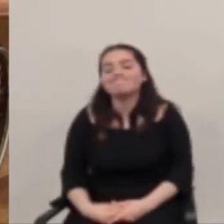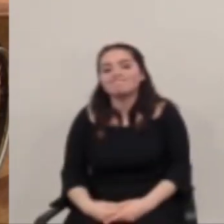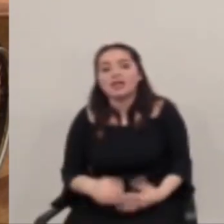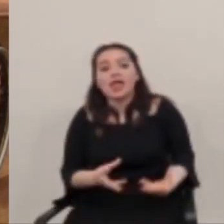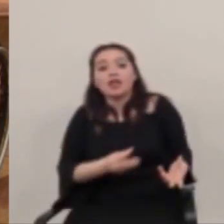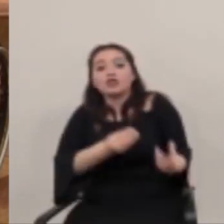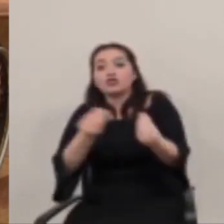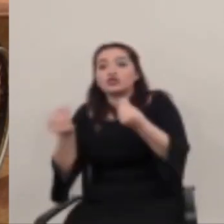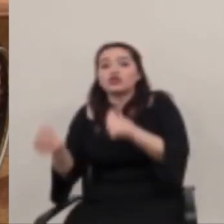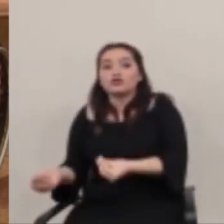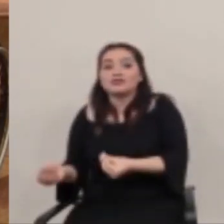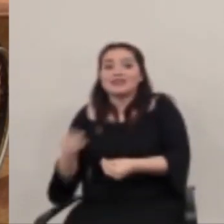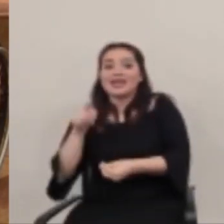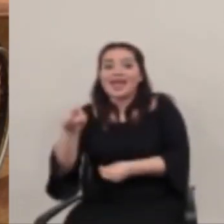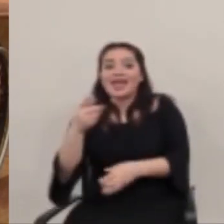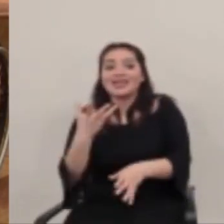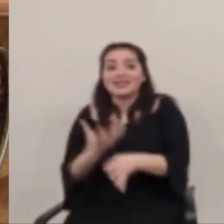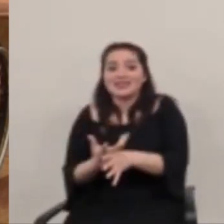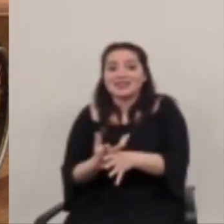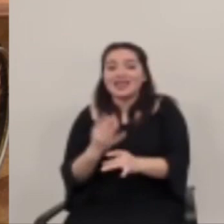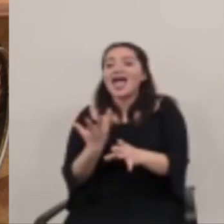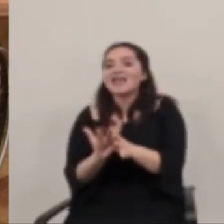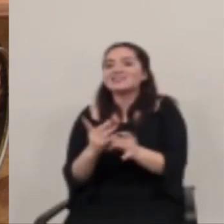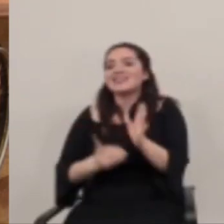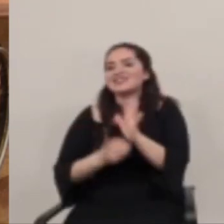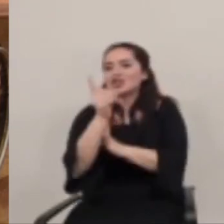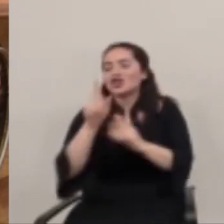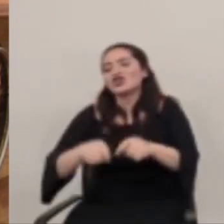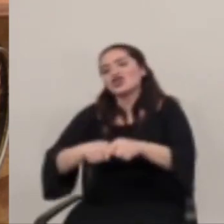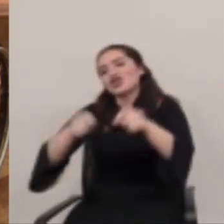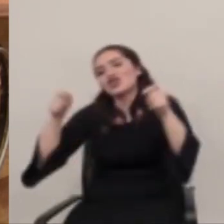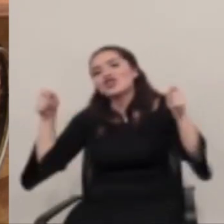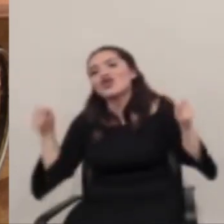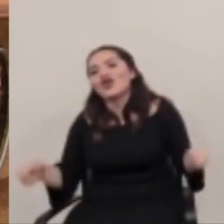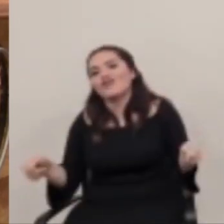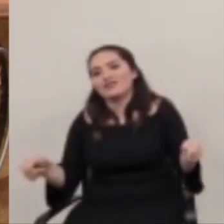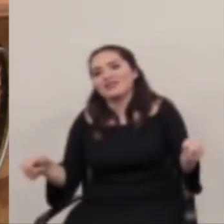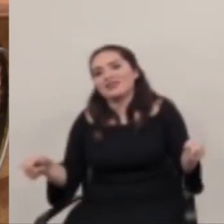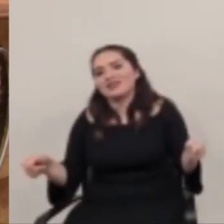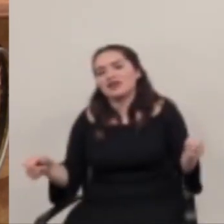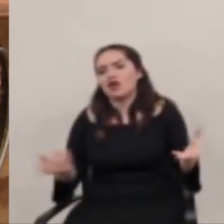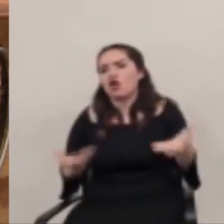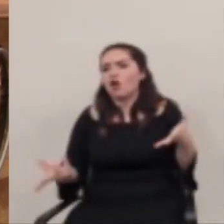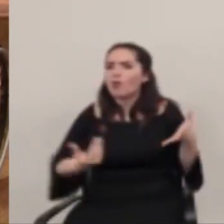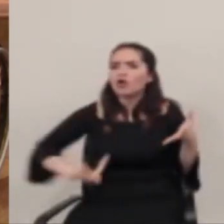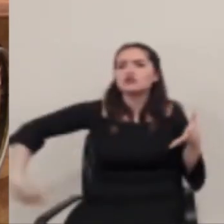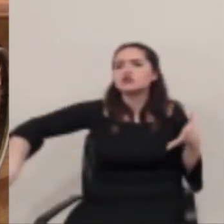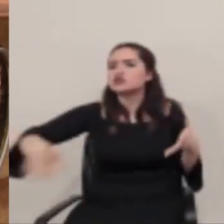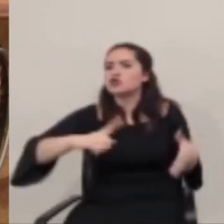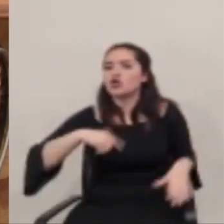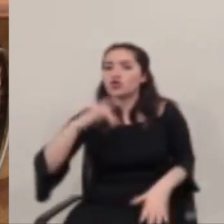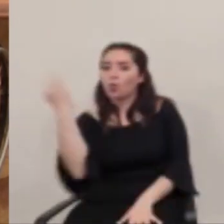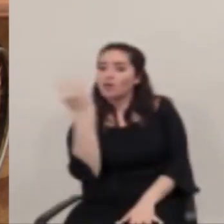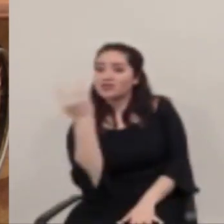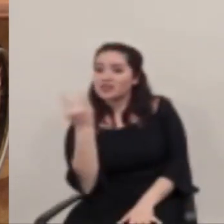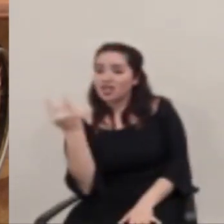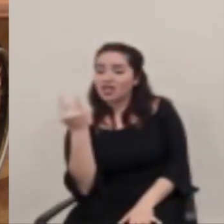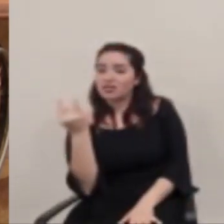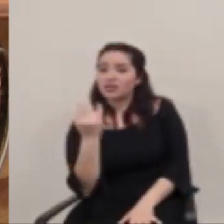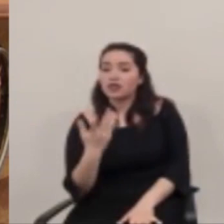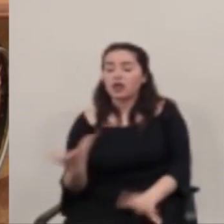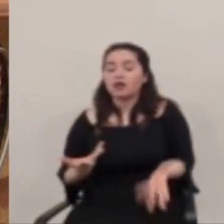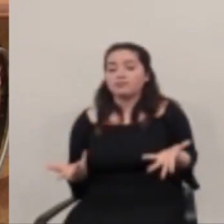ahí hay un desafío doble, a mi entender, que tiene que ver por una parte cómo nosotras como universidad y nosotros